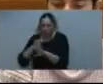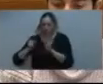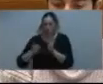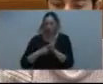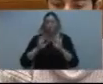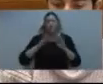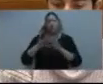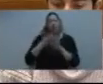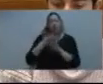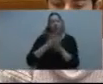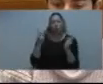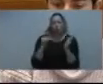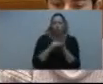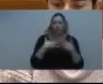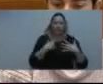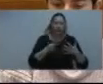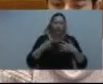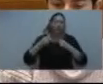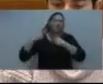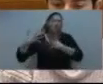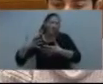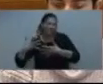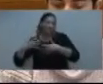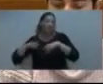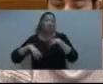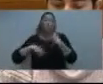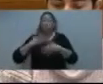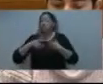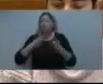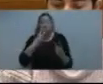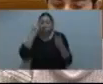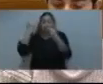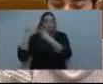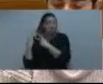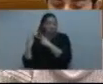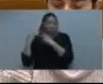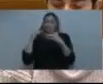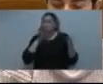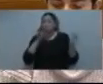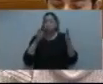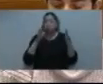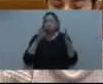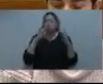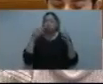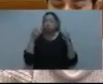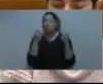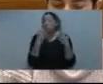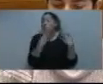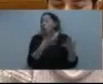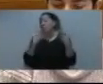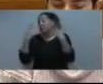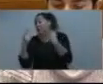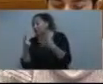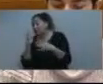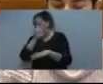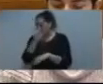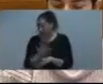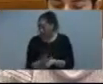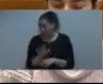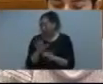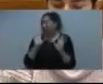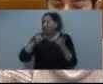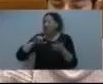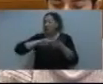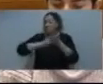del 2006, 2010, incluso si miramos la vista atrás, los hay desde el año 96, si no me quiero equivocar. ¿Dónde han acabado